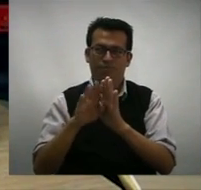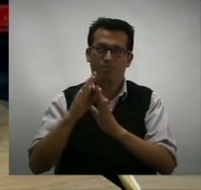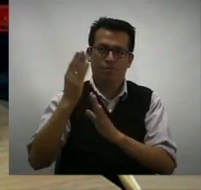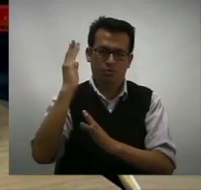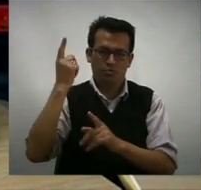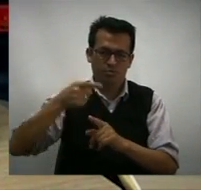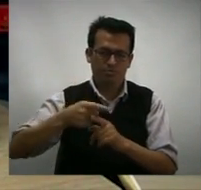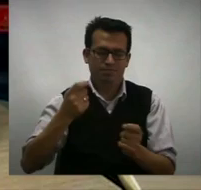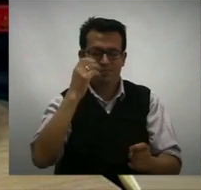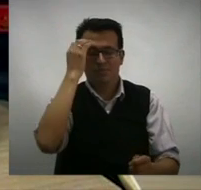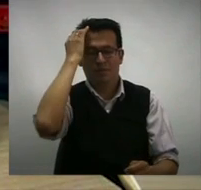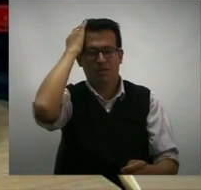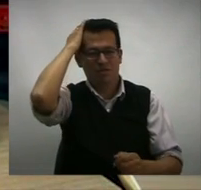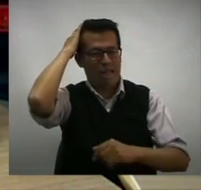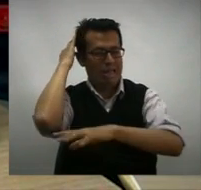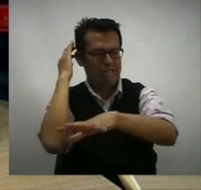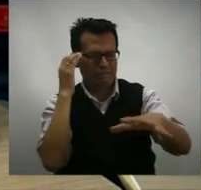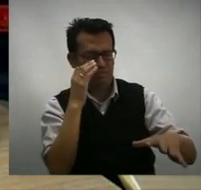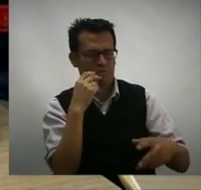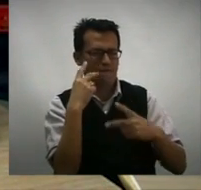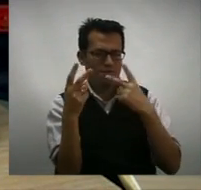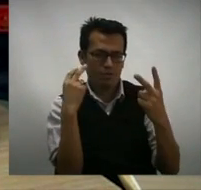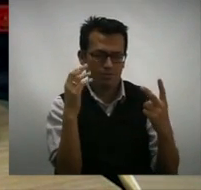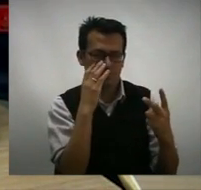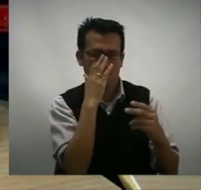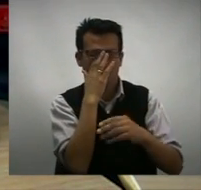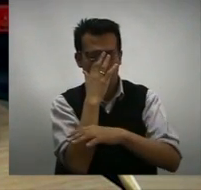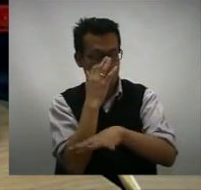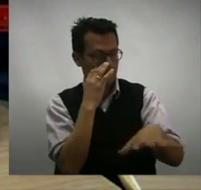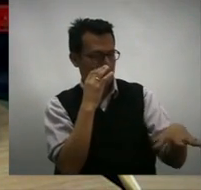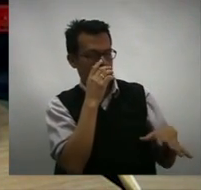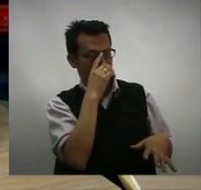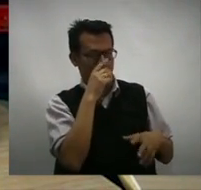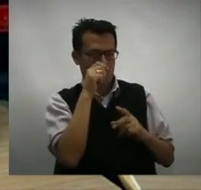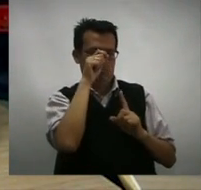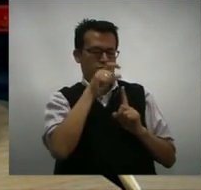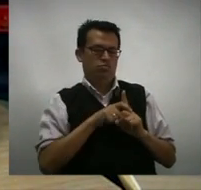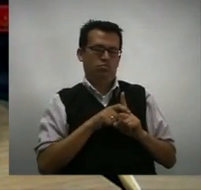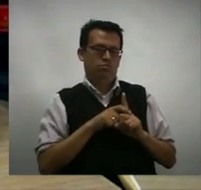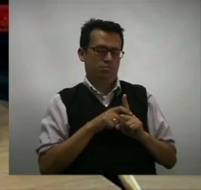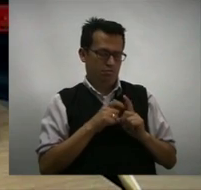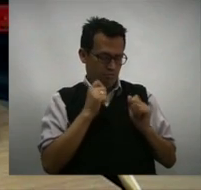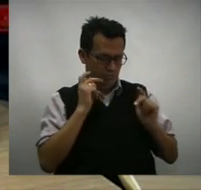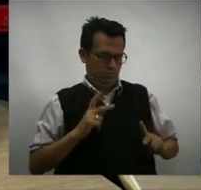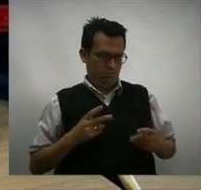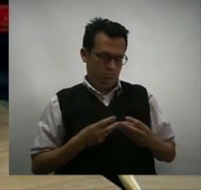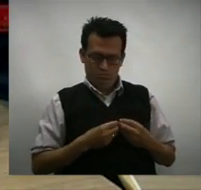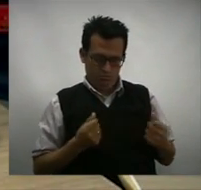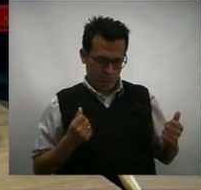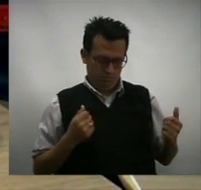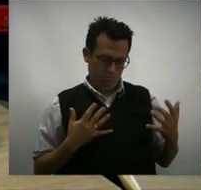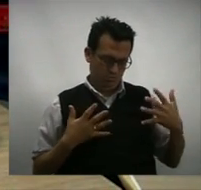juego discursivo entre lo enunciable y lo visible. La esencia del ser humano se tamiza y se ata, surgiendo así